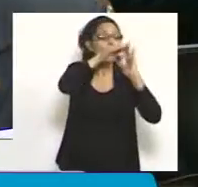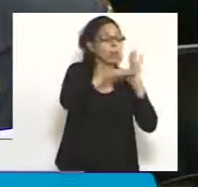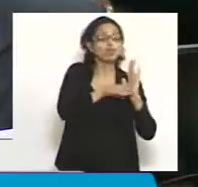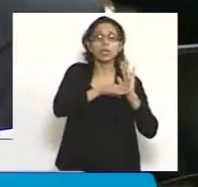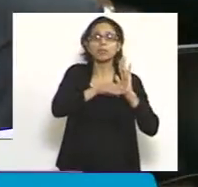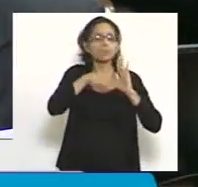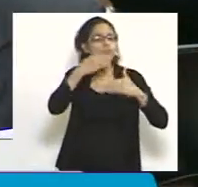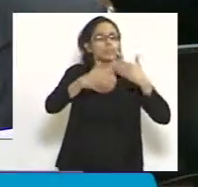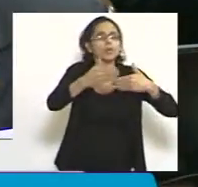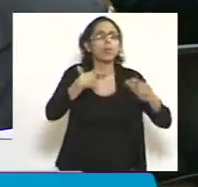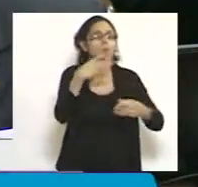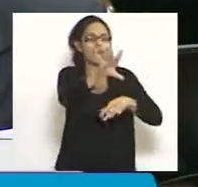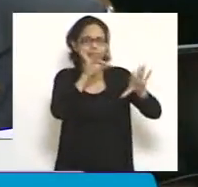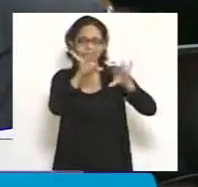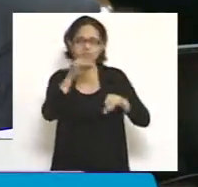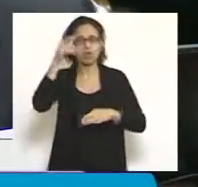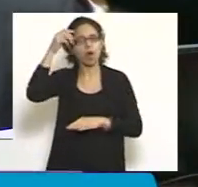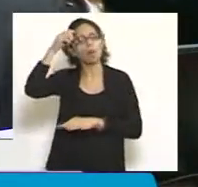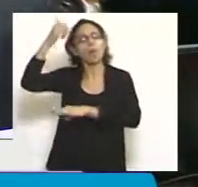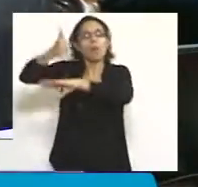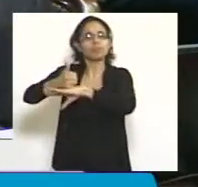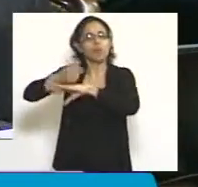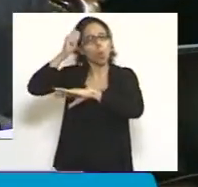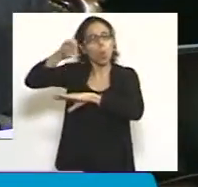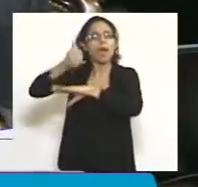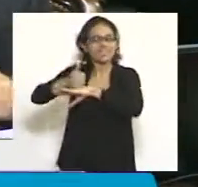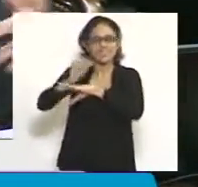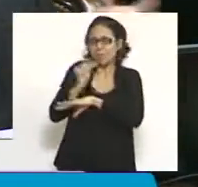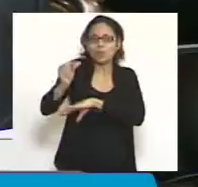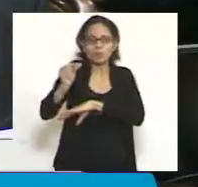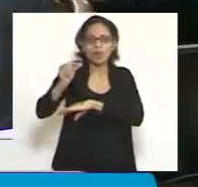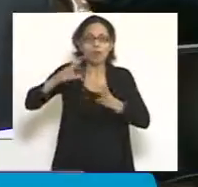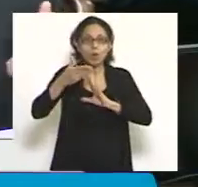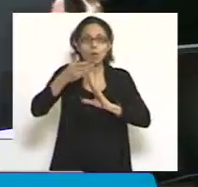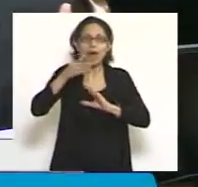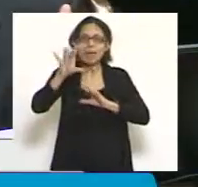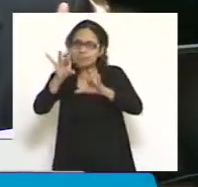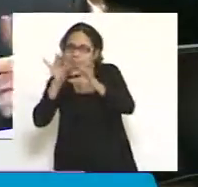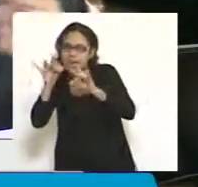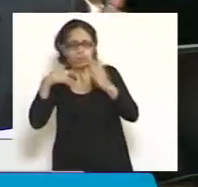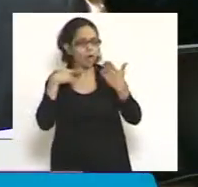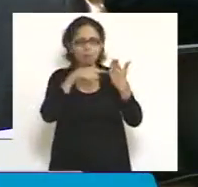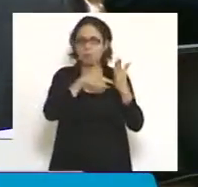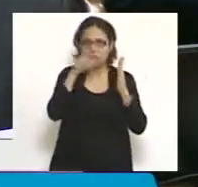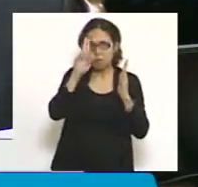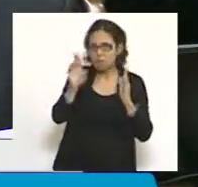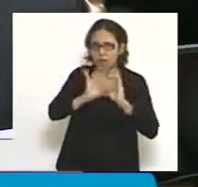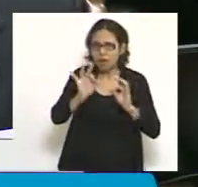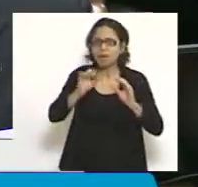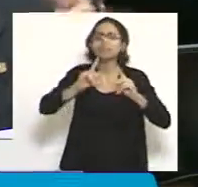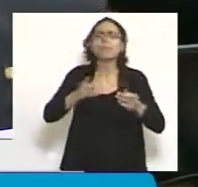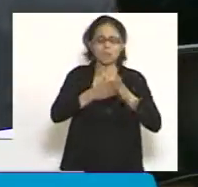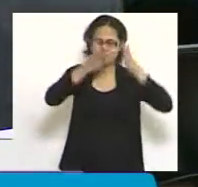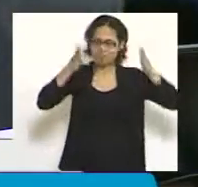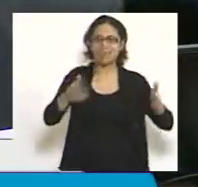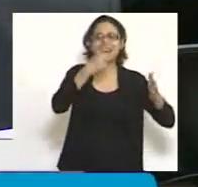para la selección de los jueces subrogantes. Tampoco dice qué pasa luego de los 180 días, porque en